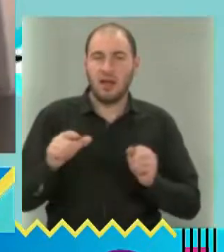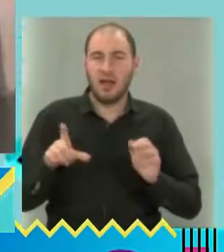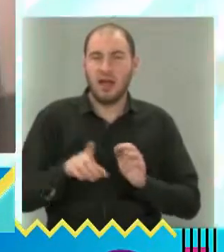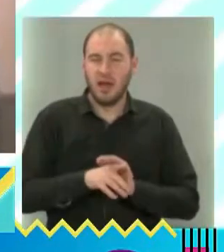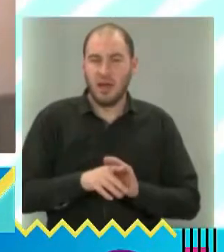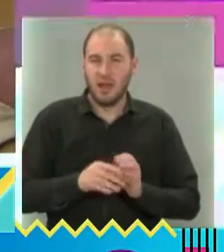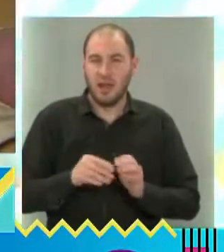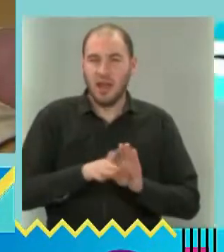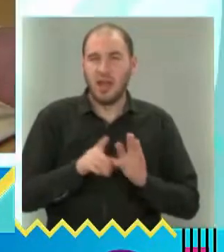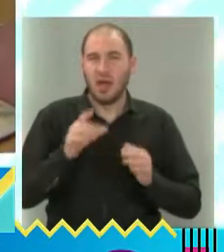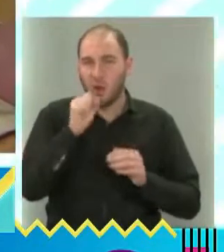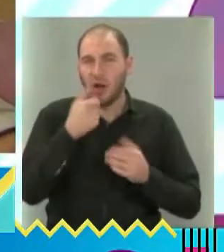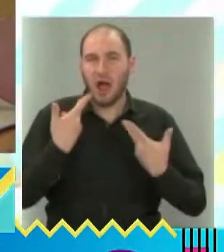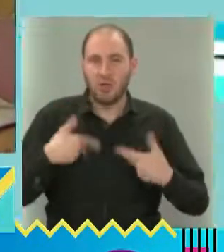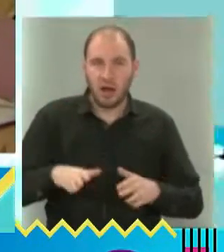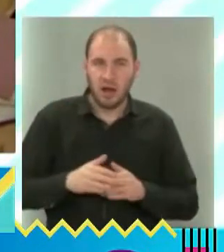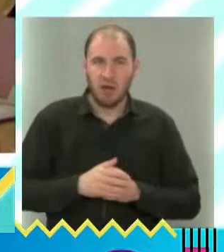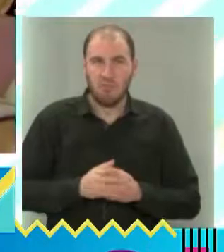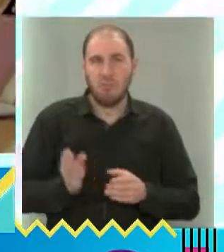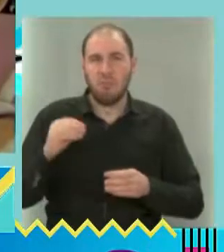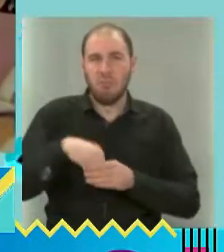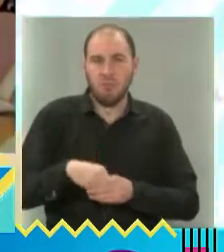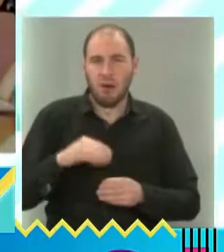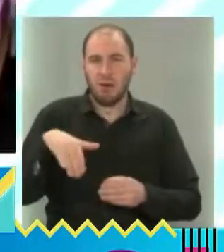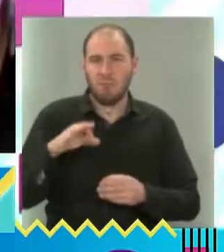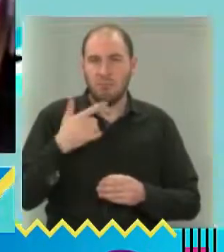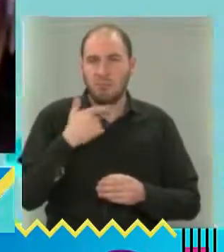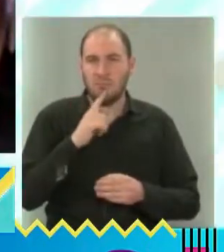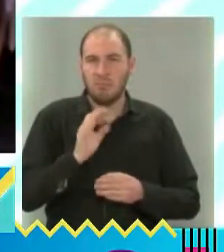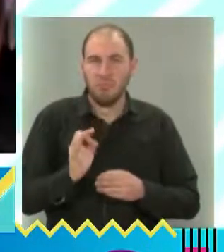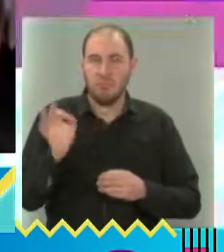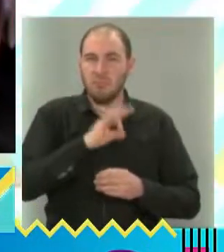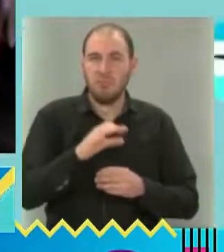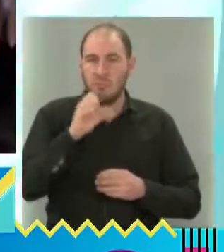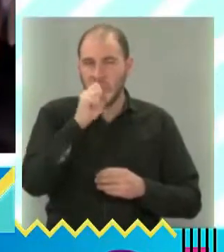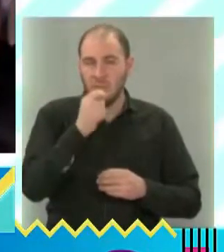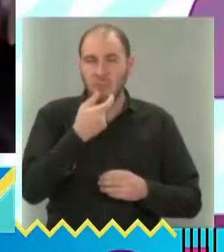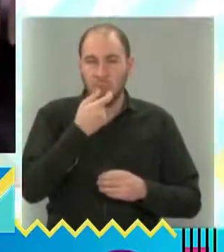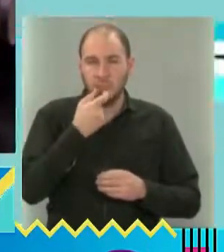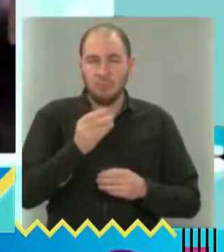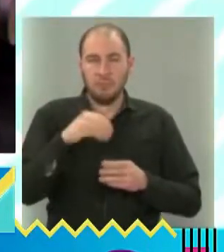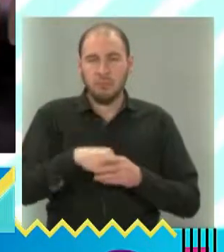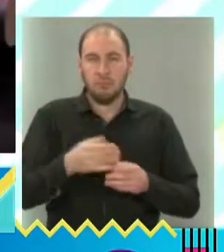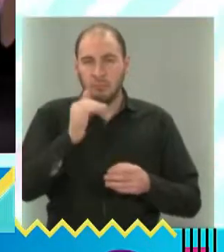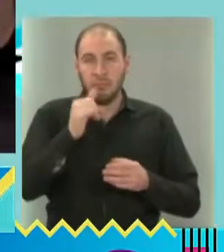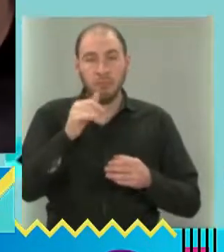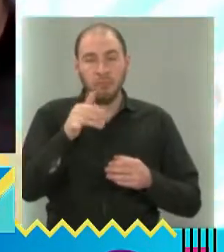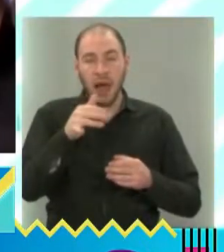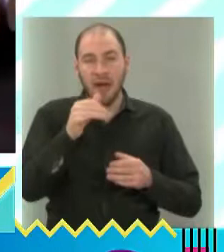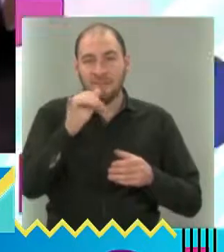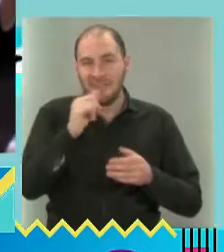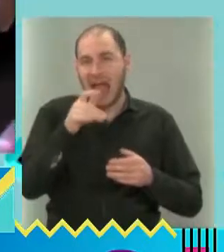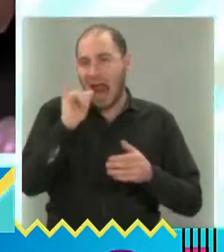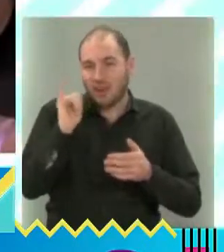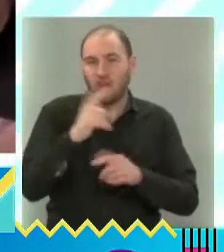uso jugos naturales, que es la incorporación del mosto o del jugo de uva en las bebidas analcohólicas. Bien.